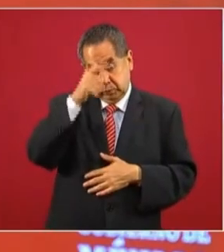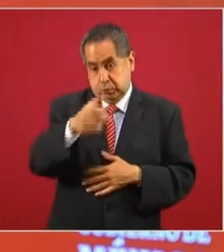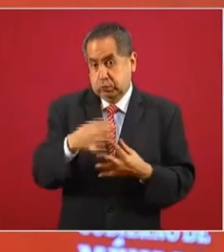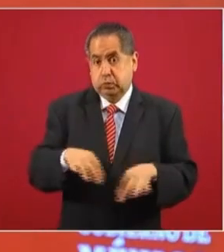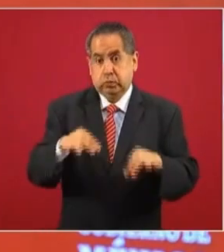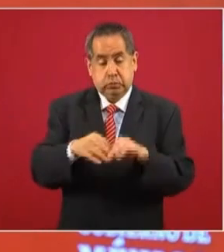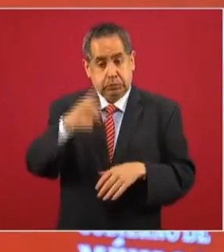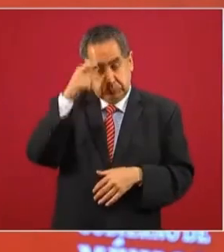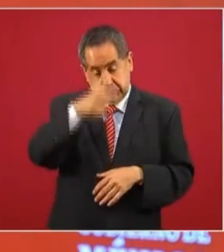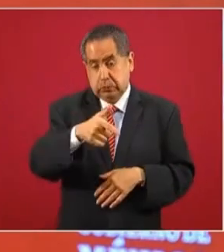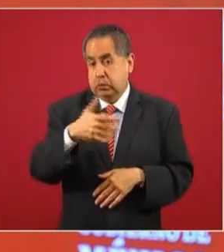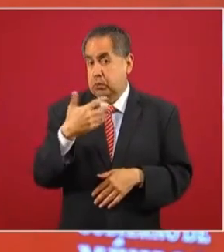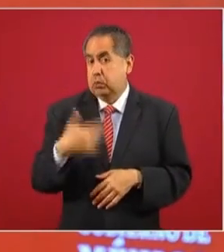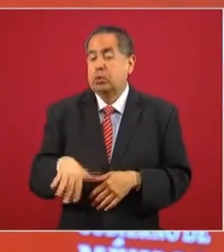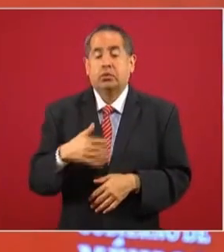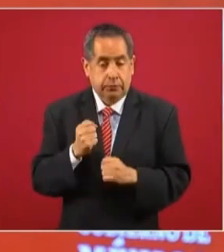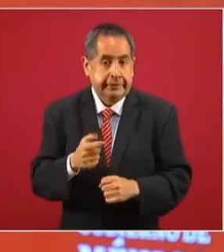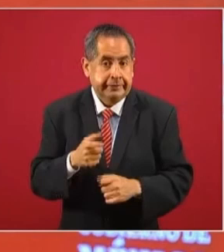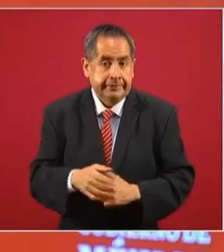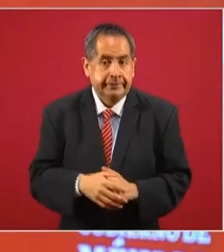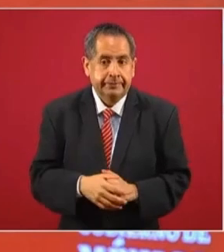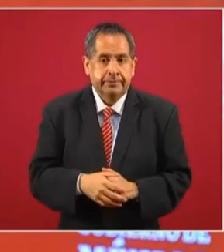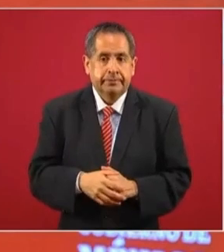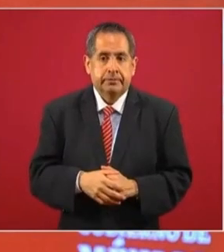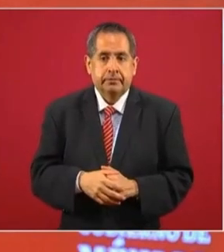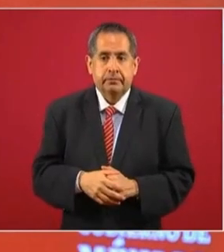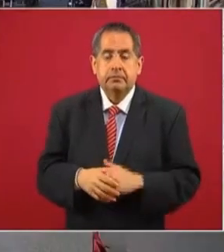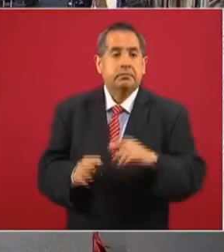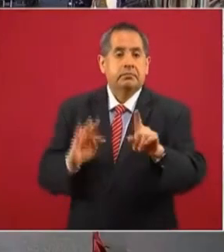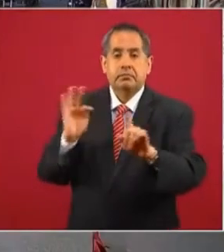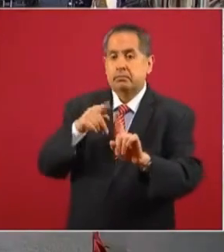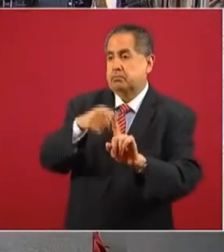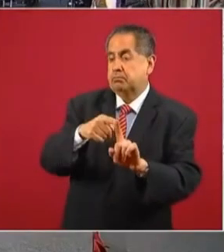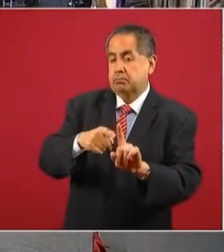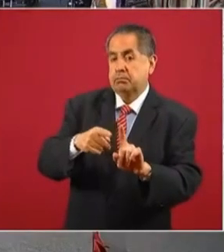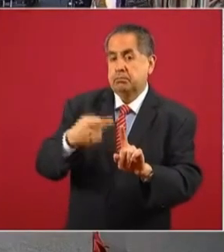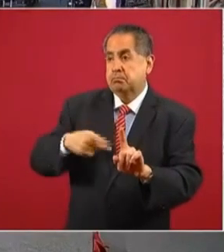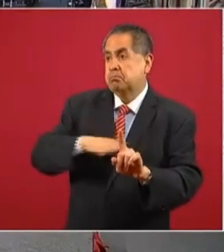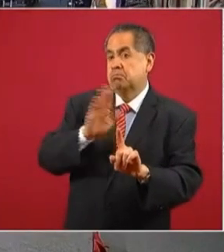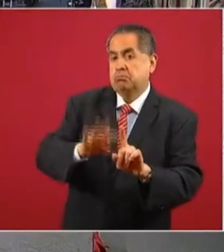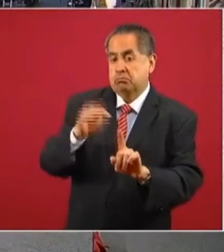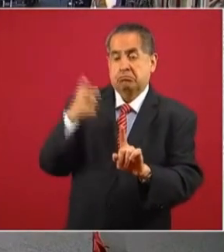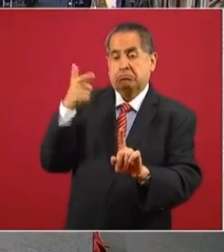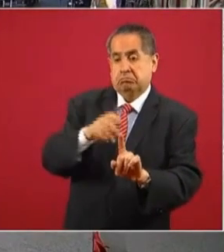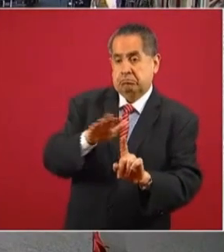trascendentes, muy fuertes. Podría estar en riesgo su vida. Y podría, cómo no,